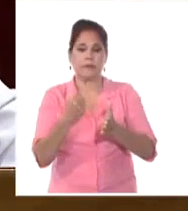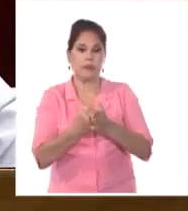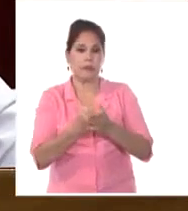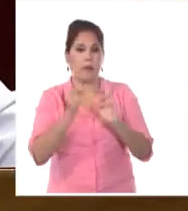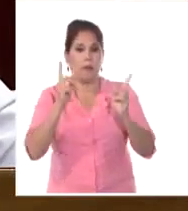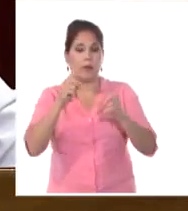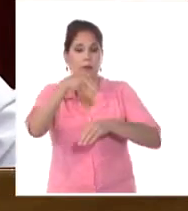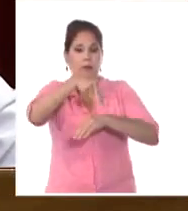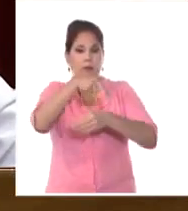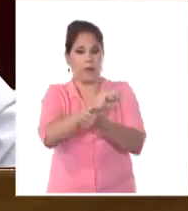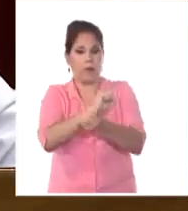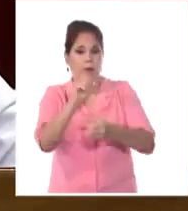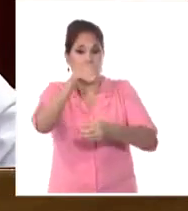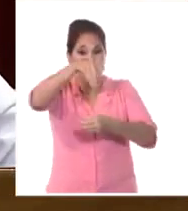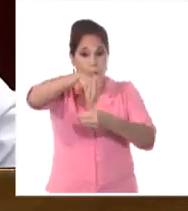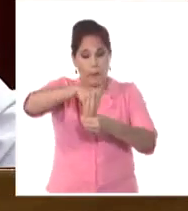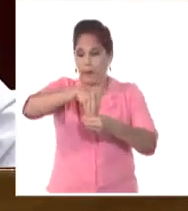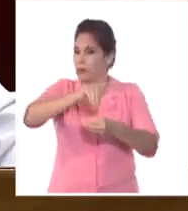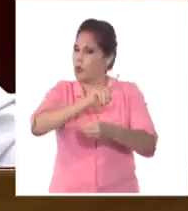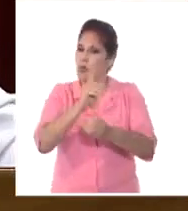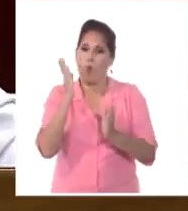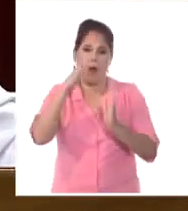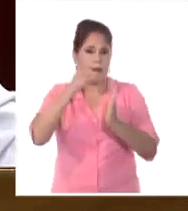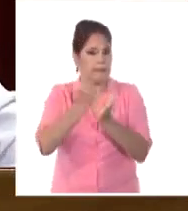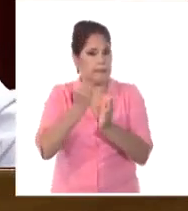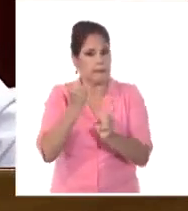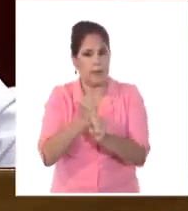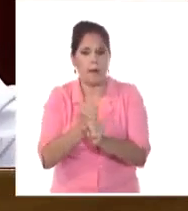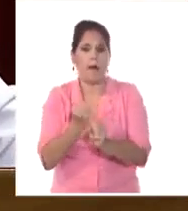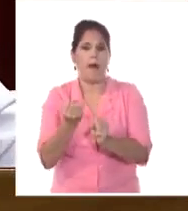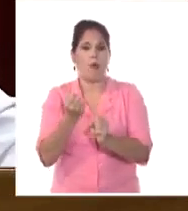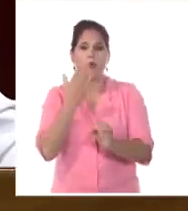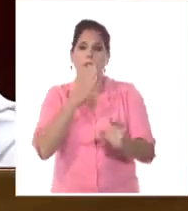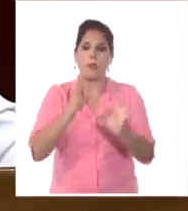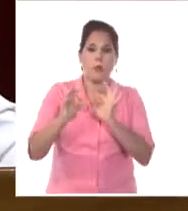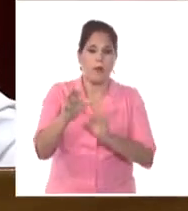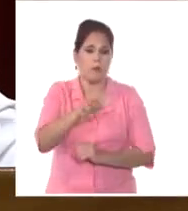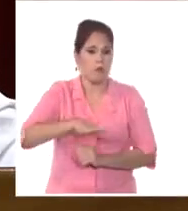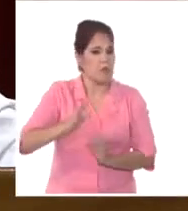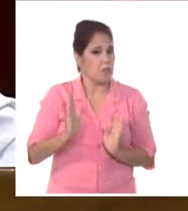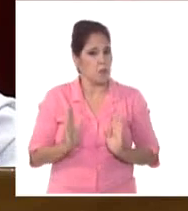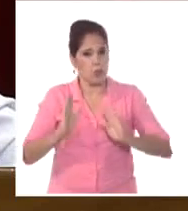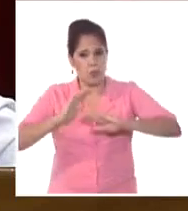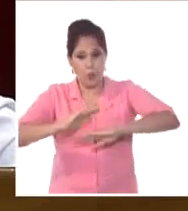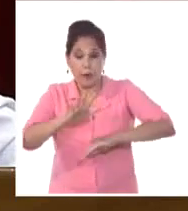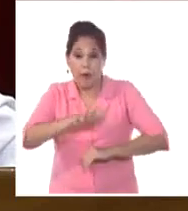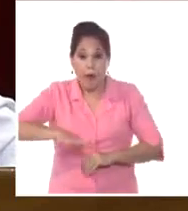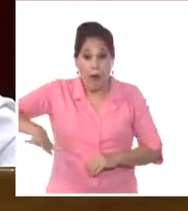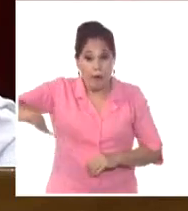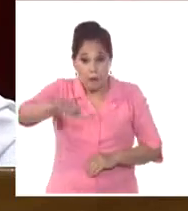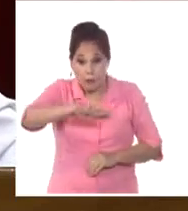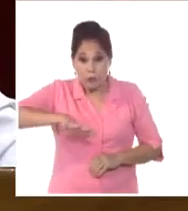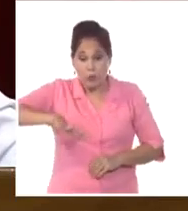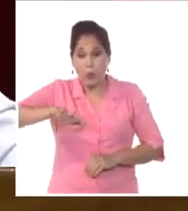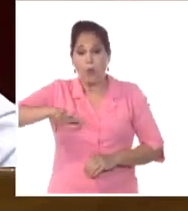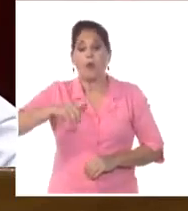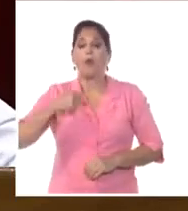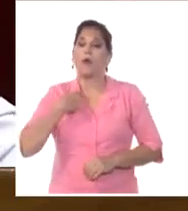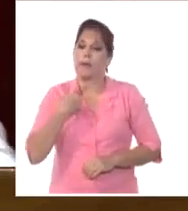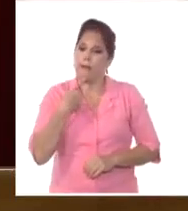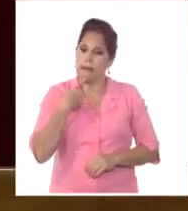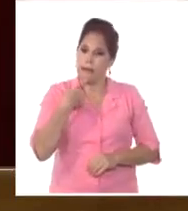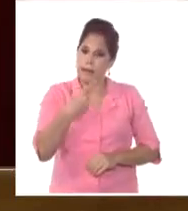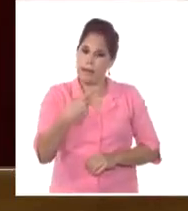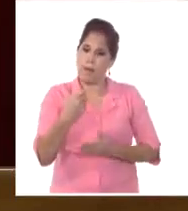políticas neoliberales que no le garantizan ni empleo ni seguridad social. A todos ellos le hacemos llegar el